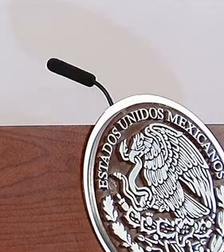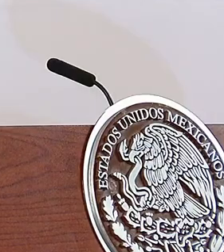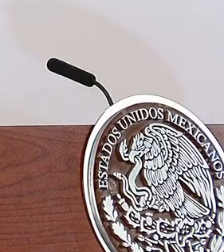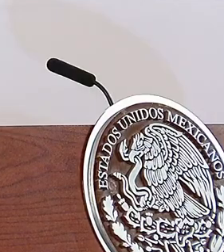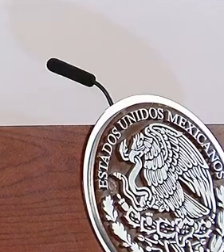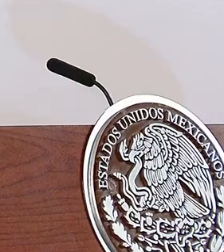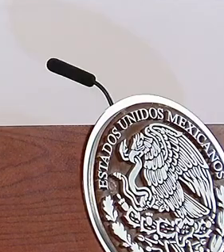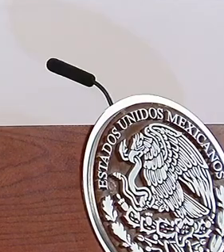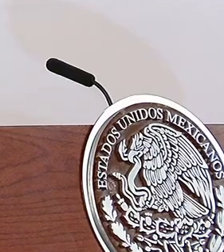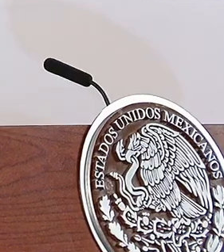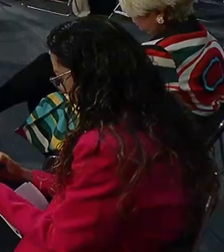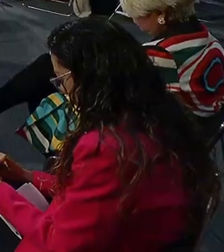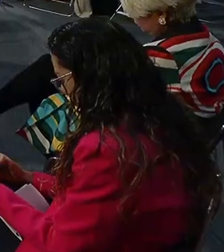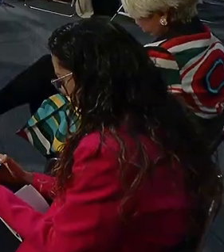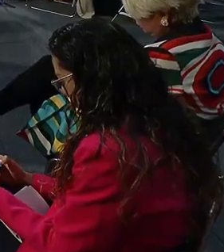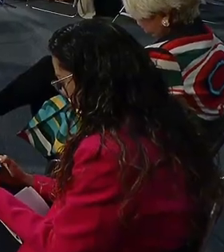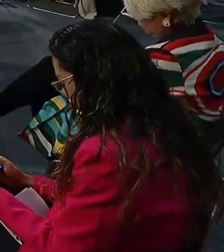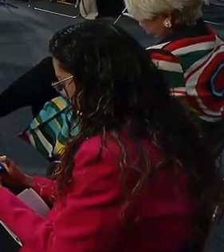Y es algo